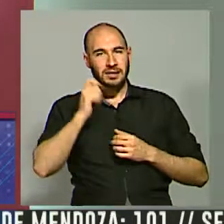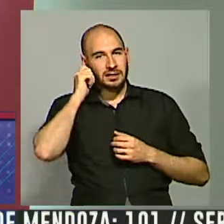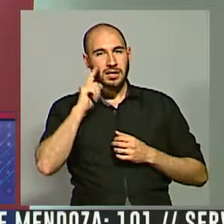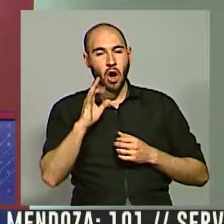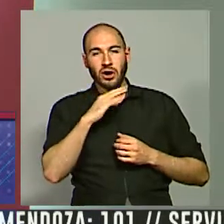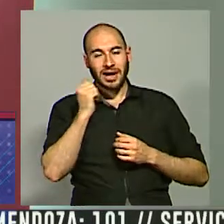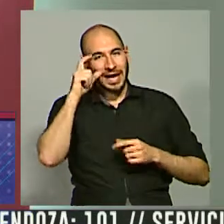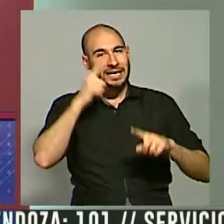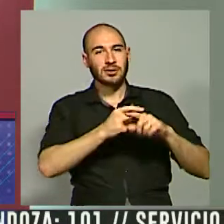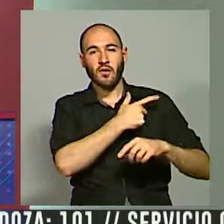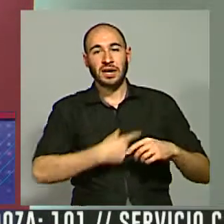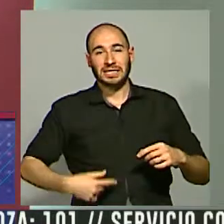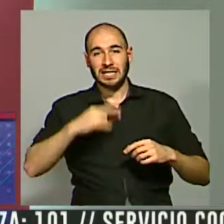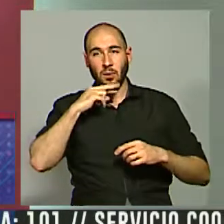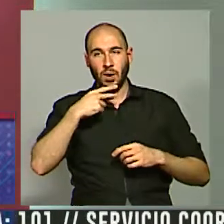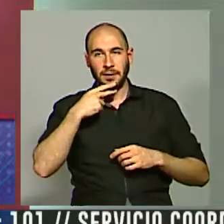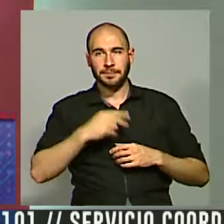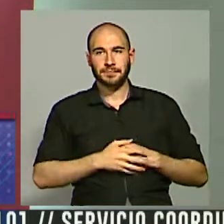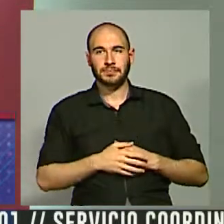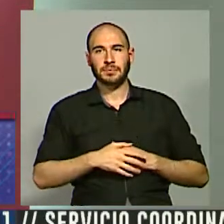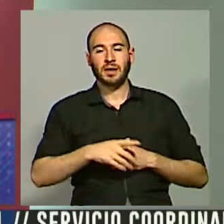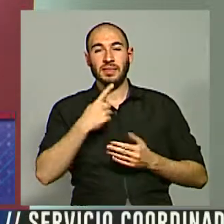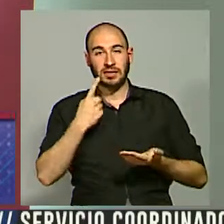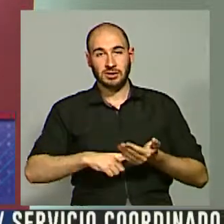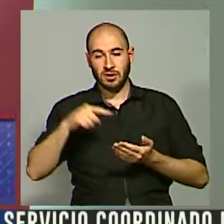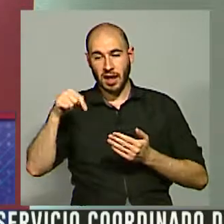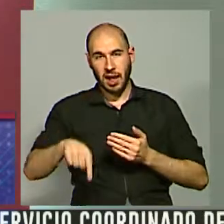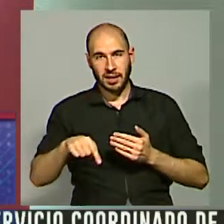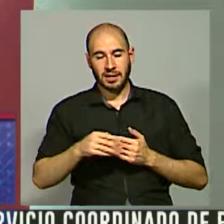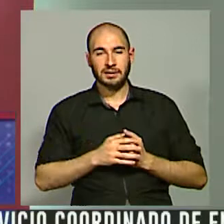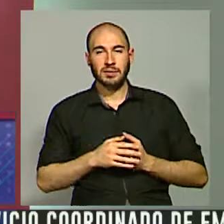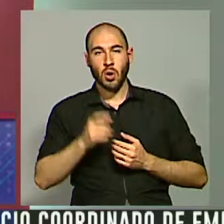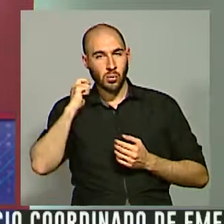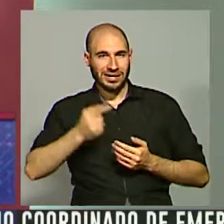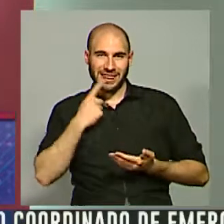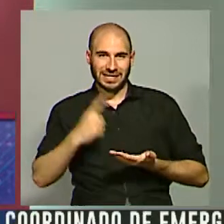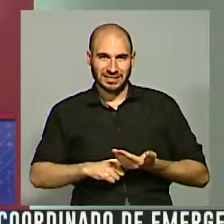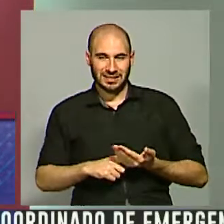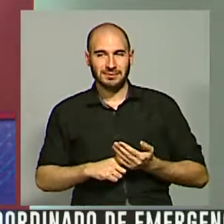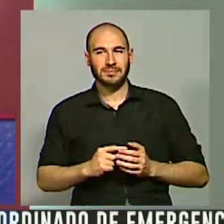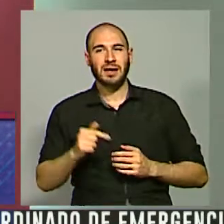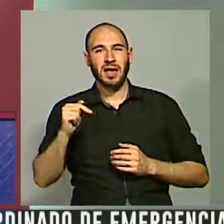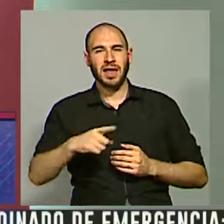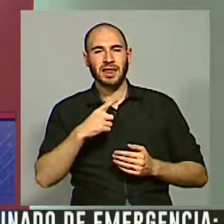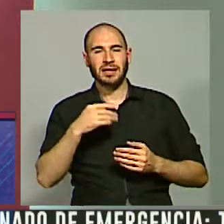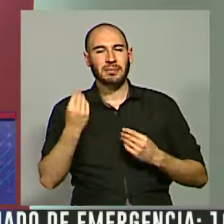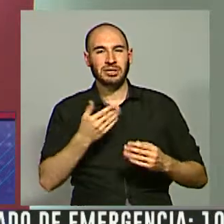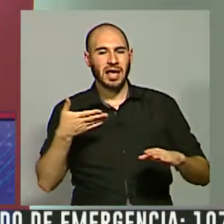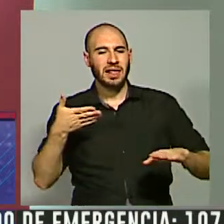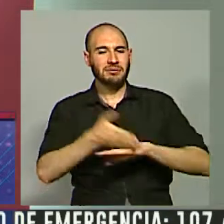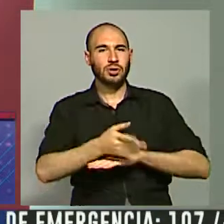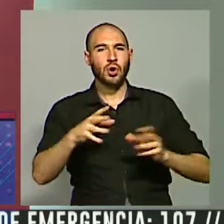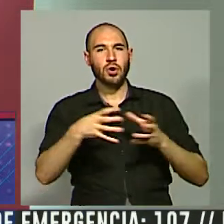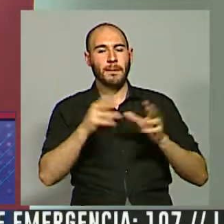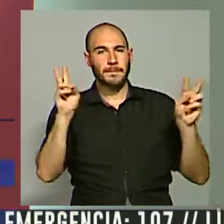el ex gobernador de San Juan, y a partir de esa medida determinada por parte de la jueza se llevó a la determinación de la intervención del